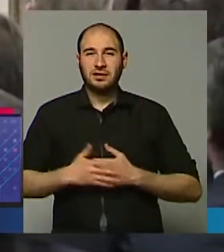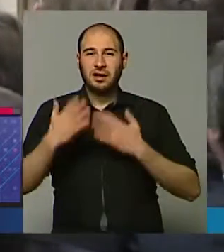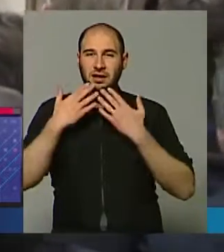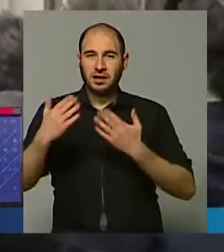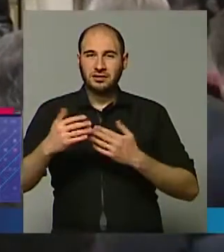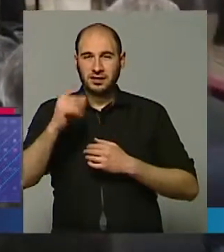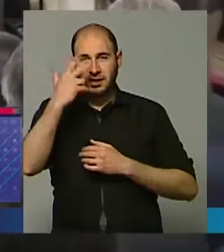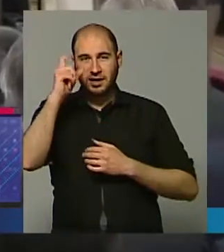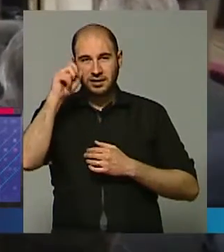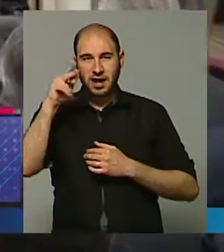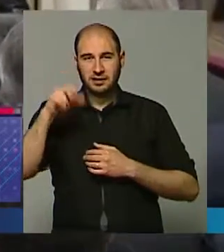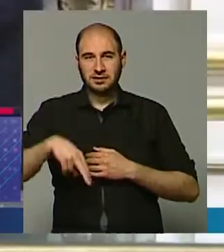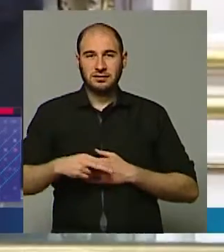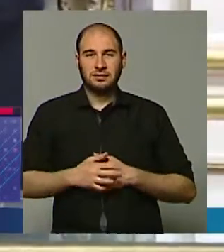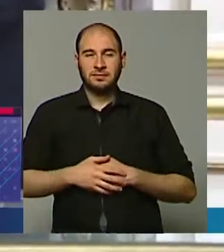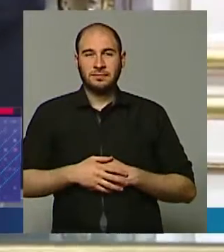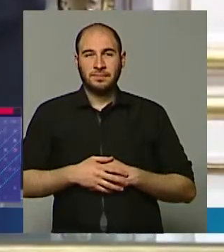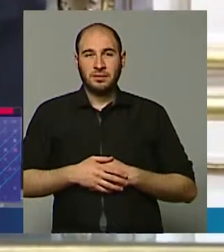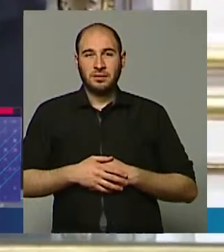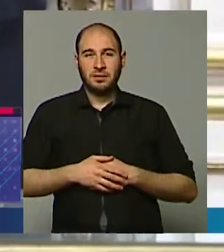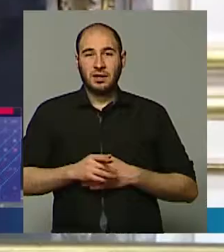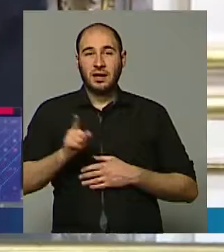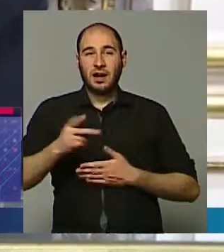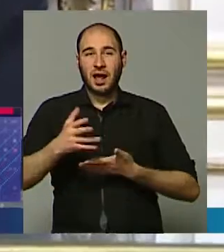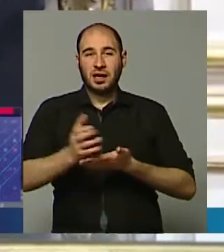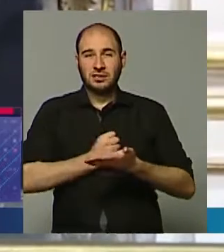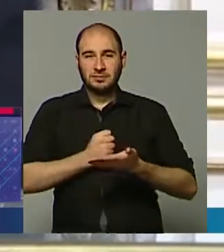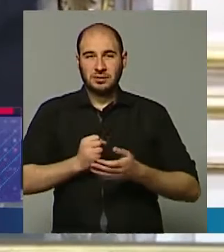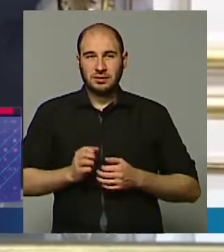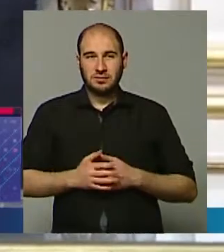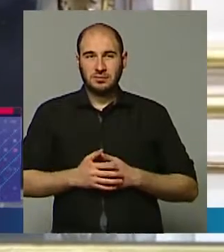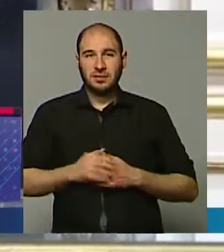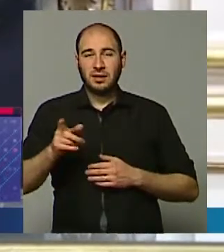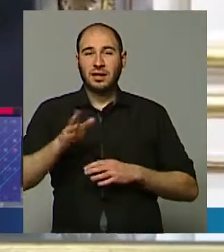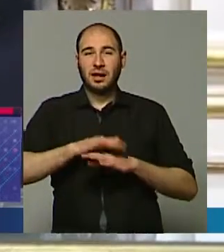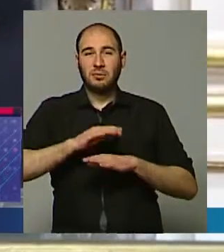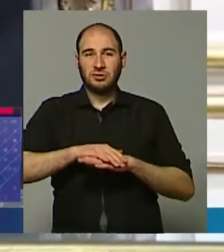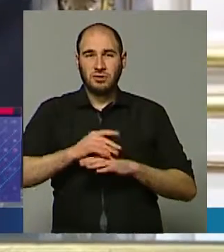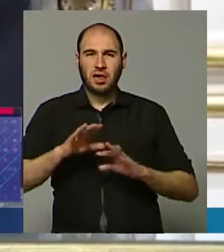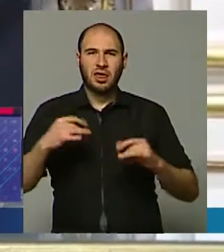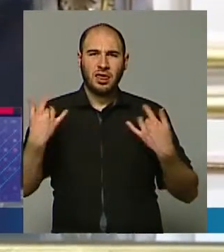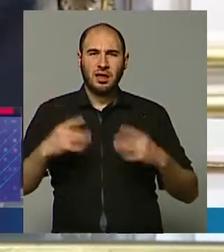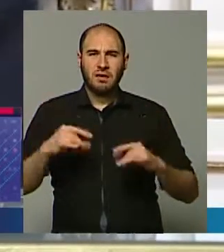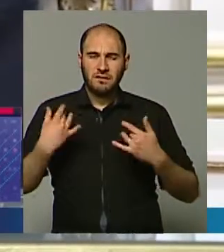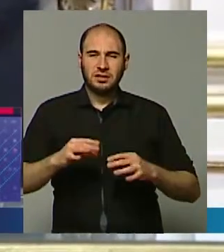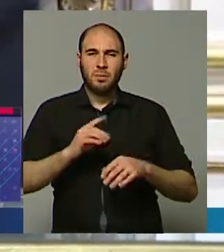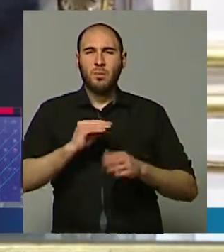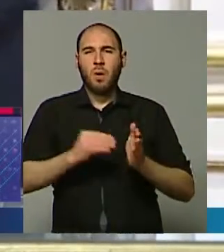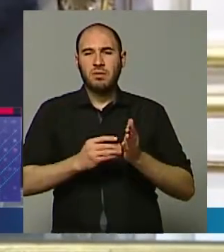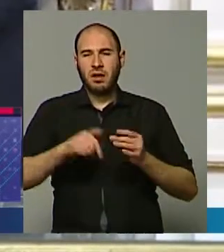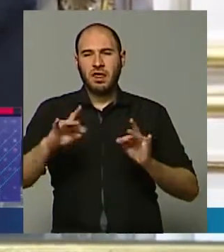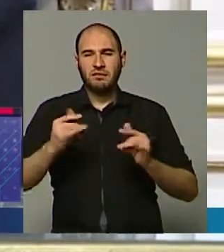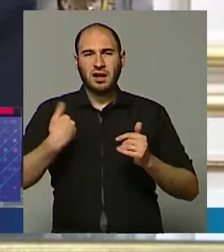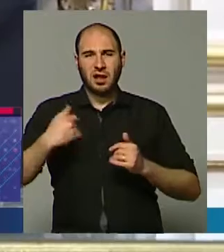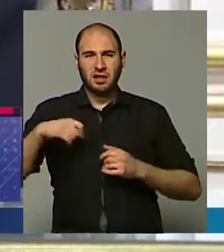quiero agradecerle a Hernán Lacunza por aceptar esta responsabilidad compleja en un momento tan difícil para